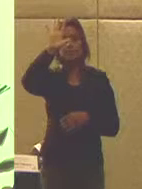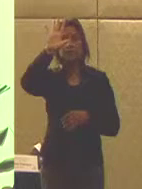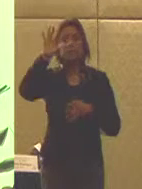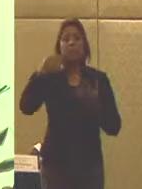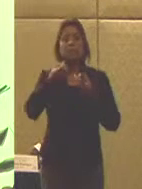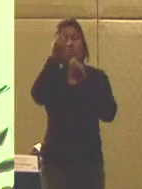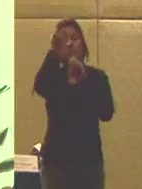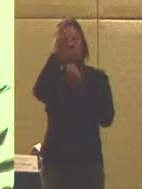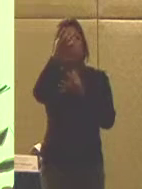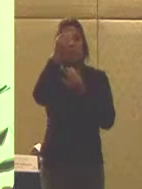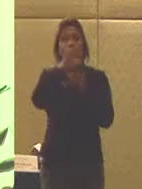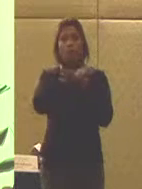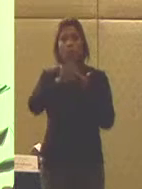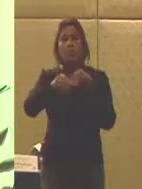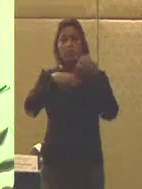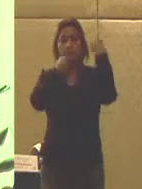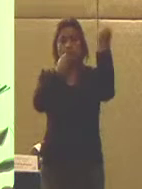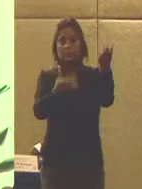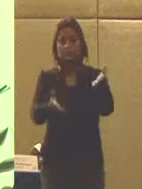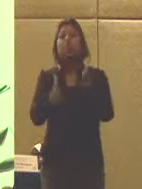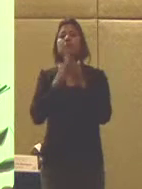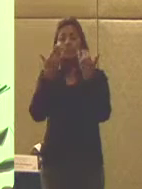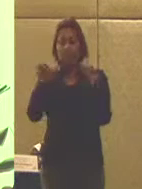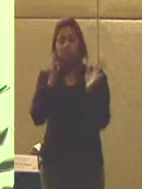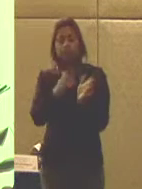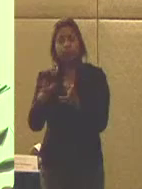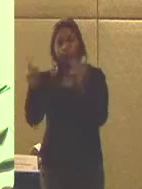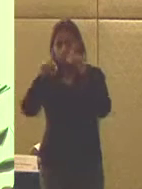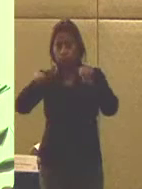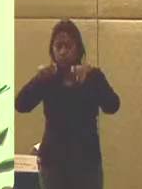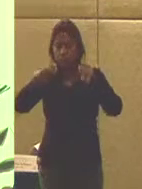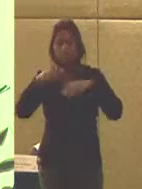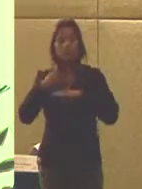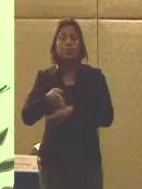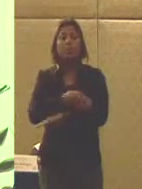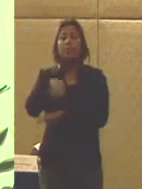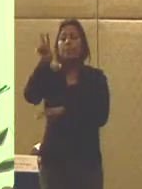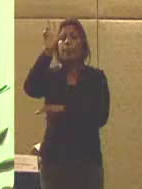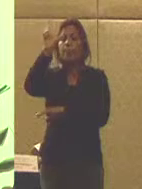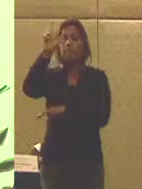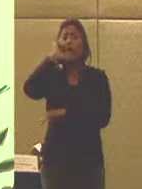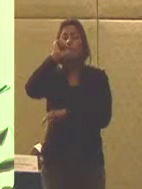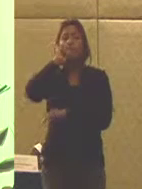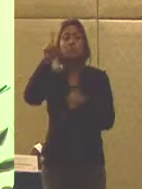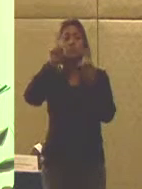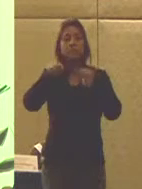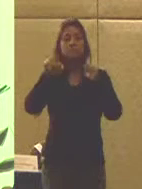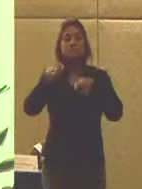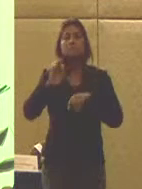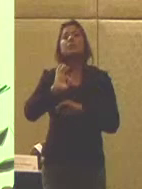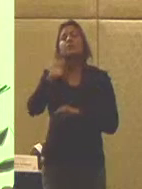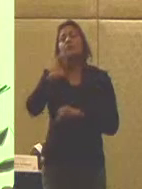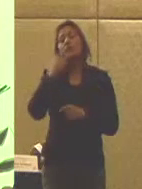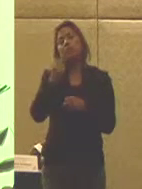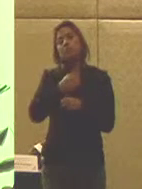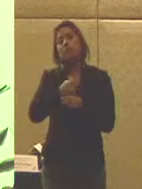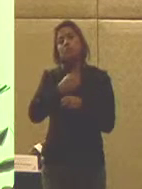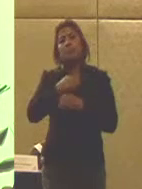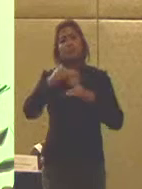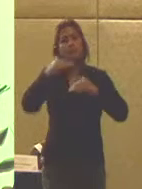de respuestas procesados y tenemos 3 en proceso de trabajo de